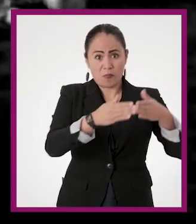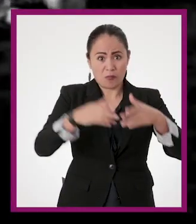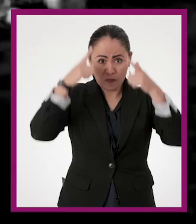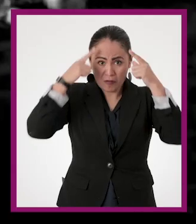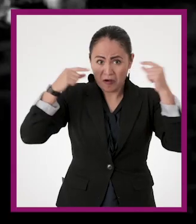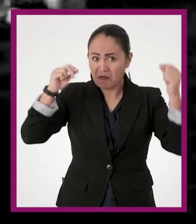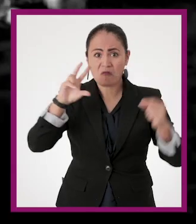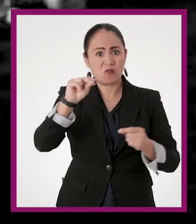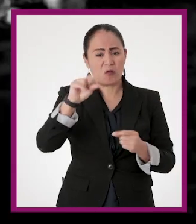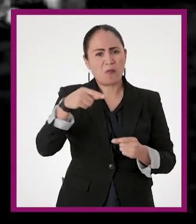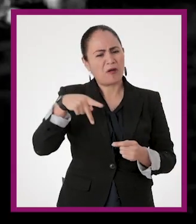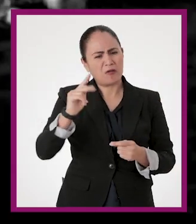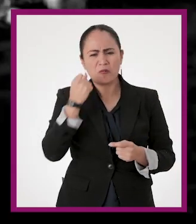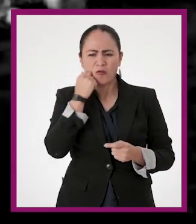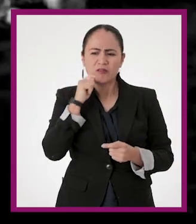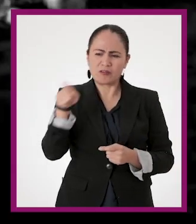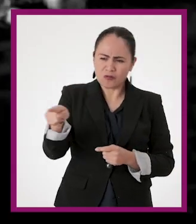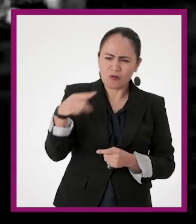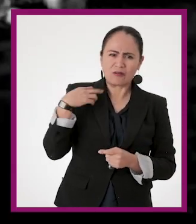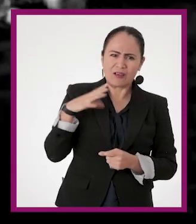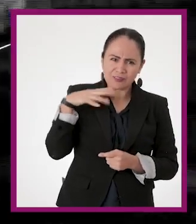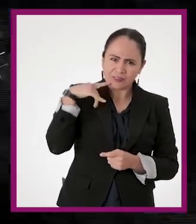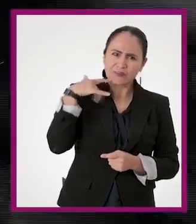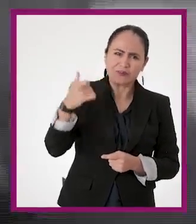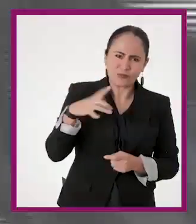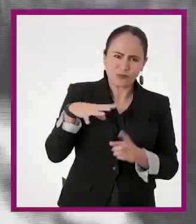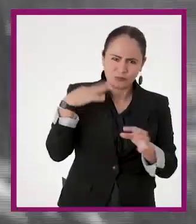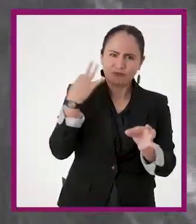marinero, por ti seré.